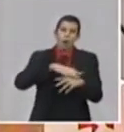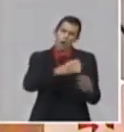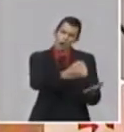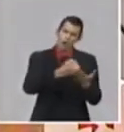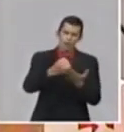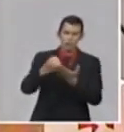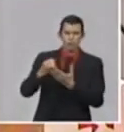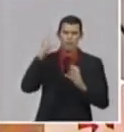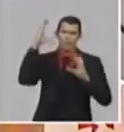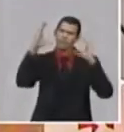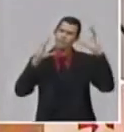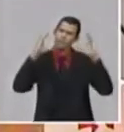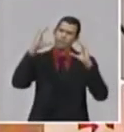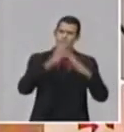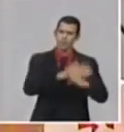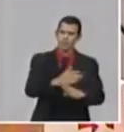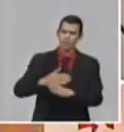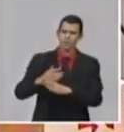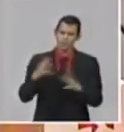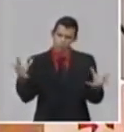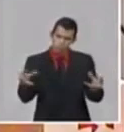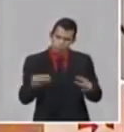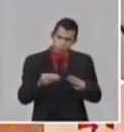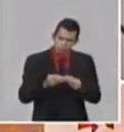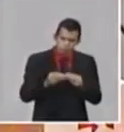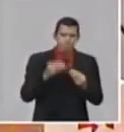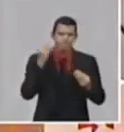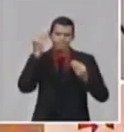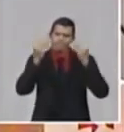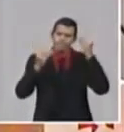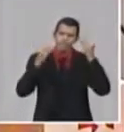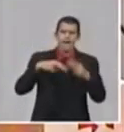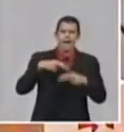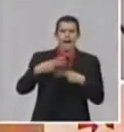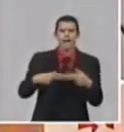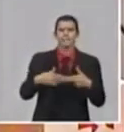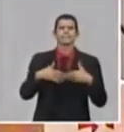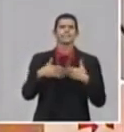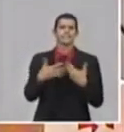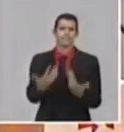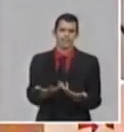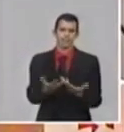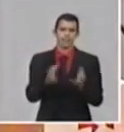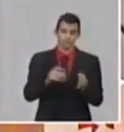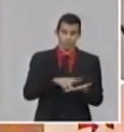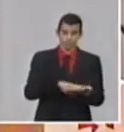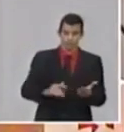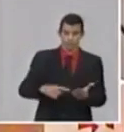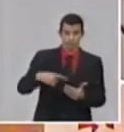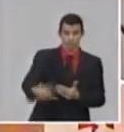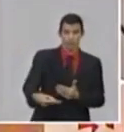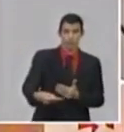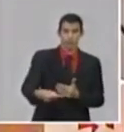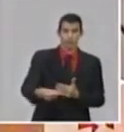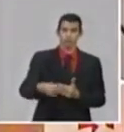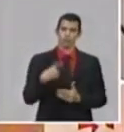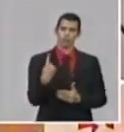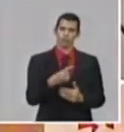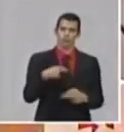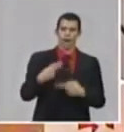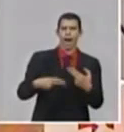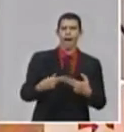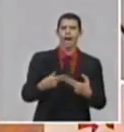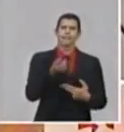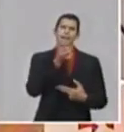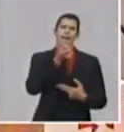autoridades regulatorias del país. Estamos evaluando el protocolo para iniciar esta misma semana la evaluación del interferón